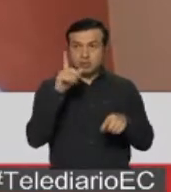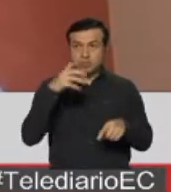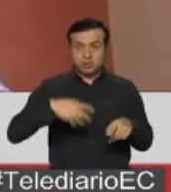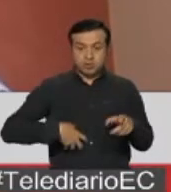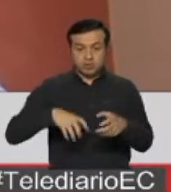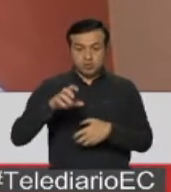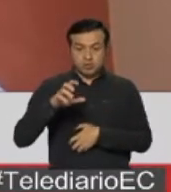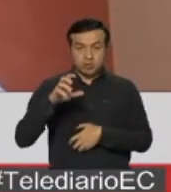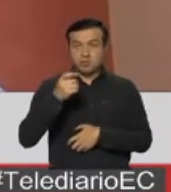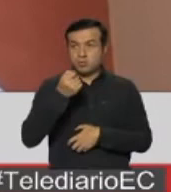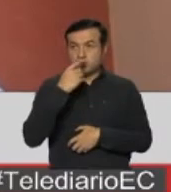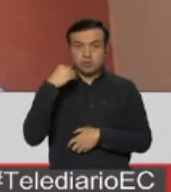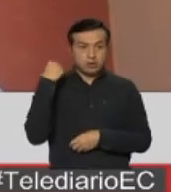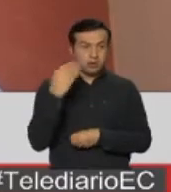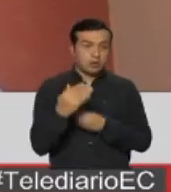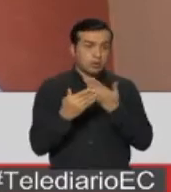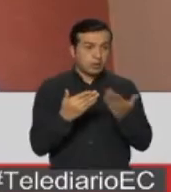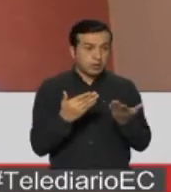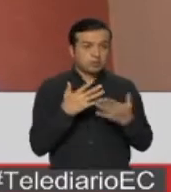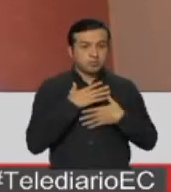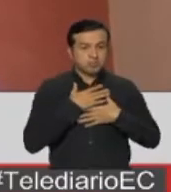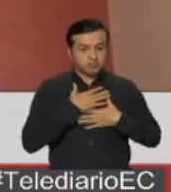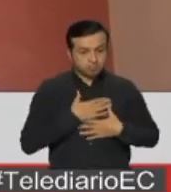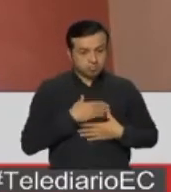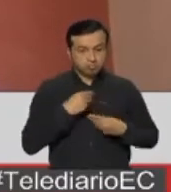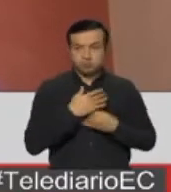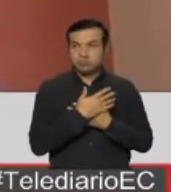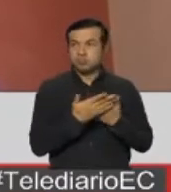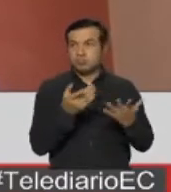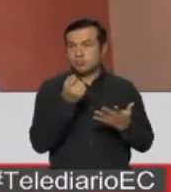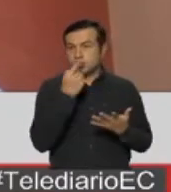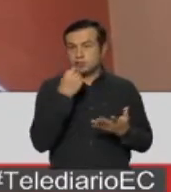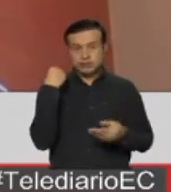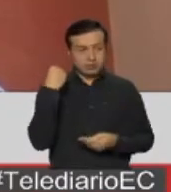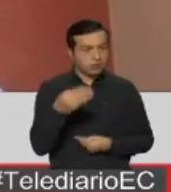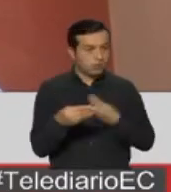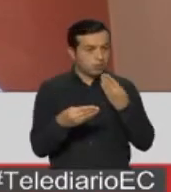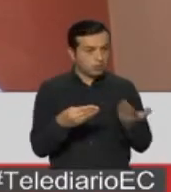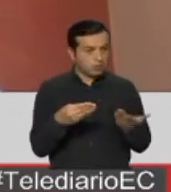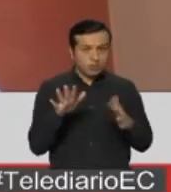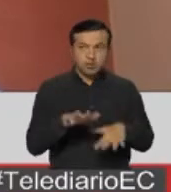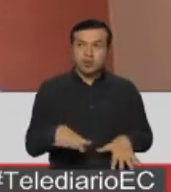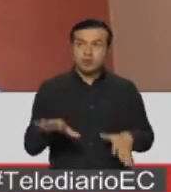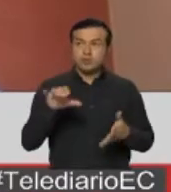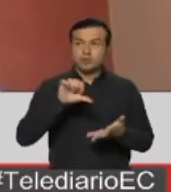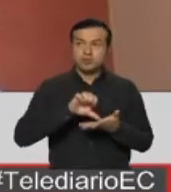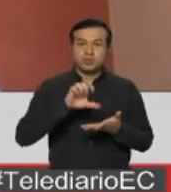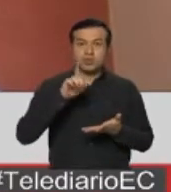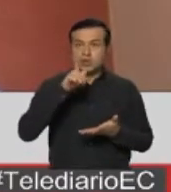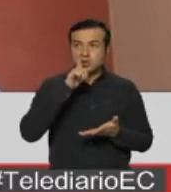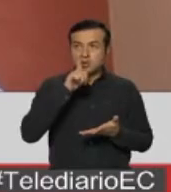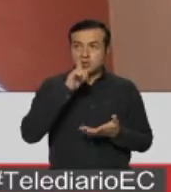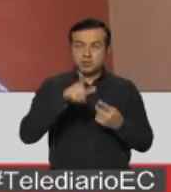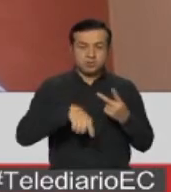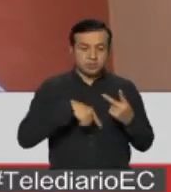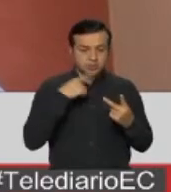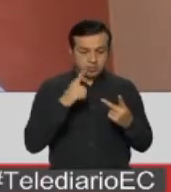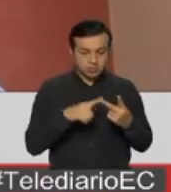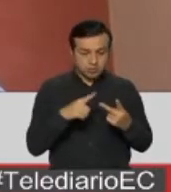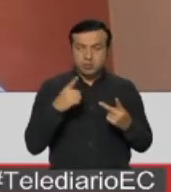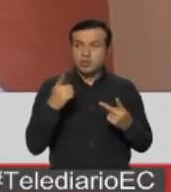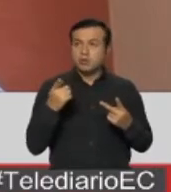trasplantados, han llegado de manera satisfactoria a las medicinas a la ciudad de La Tacunga,